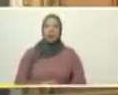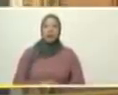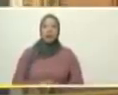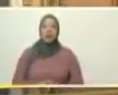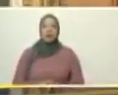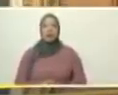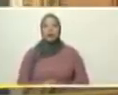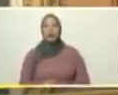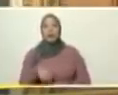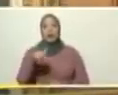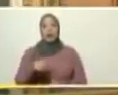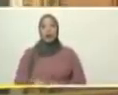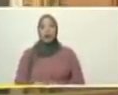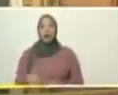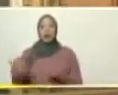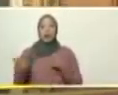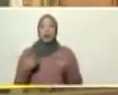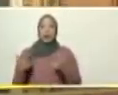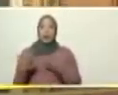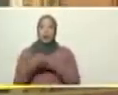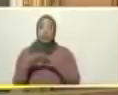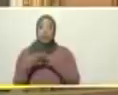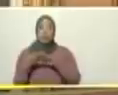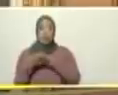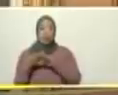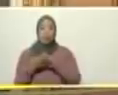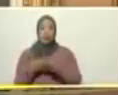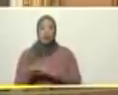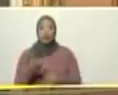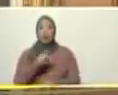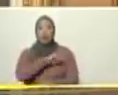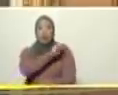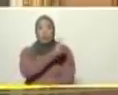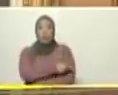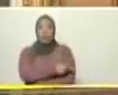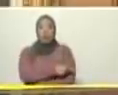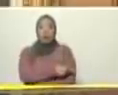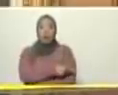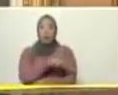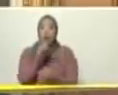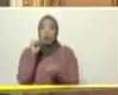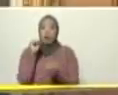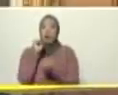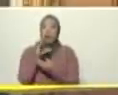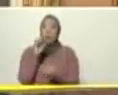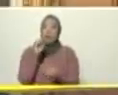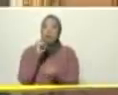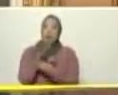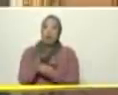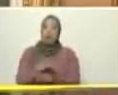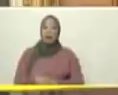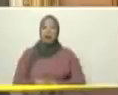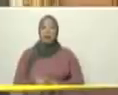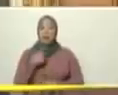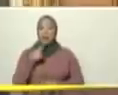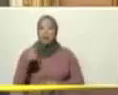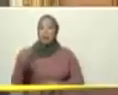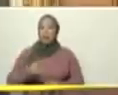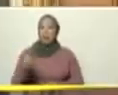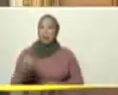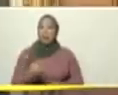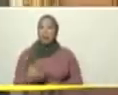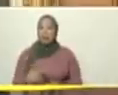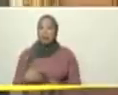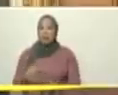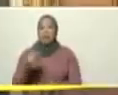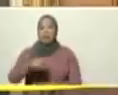este decreto de disolución de los poderes, que expresaba las verdaderas intenciones de